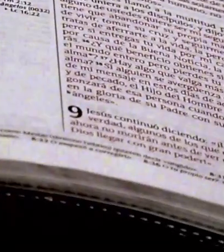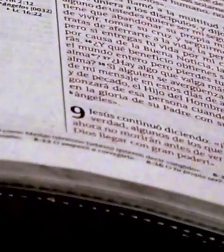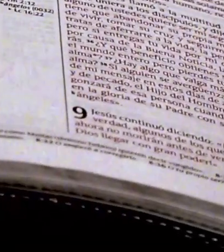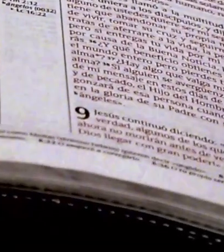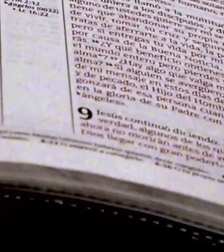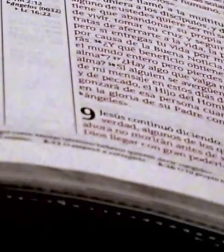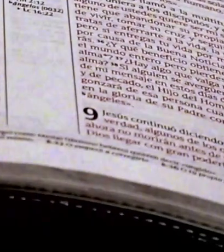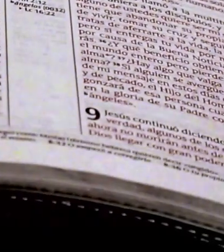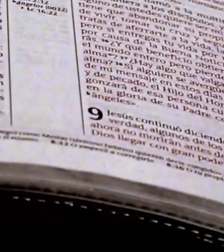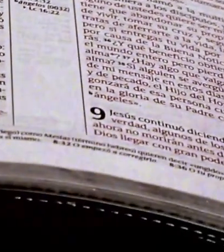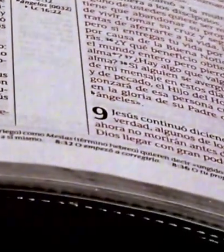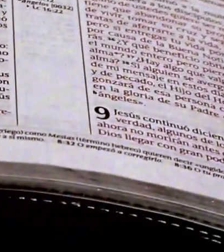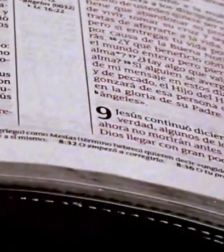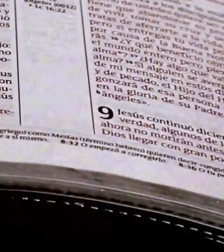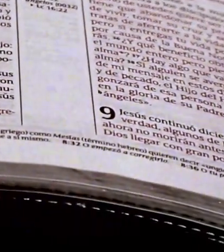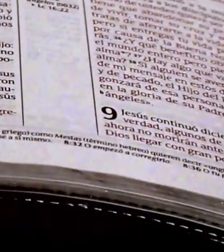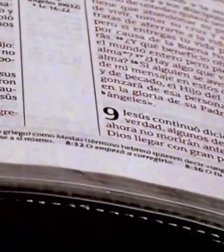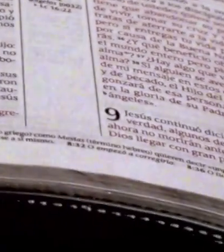Cristo, creo en ti,